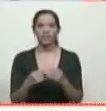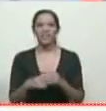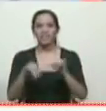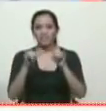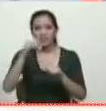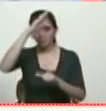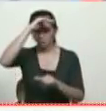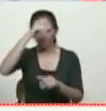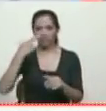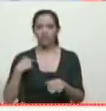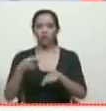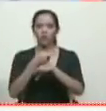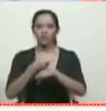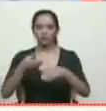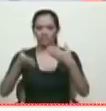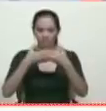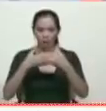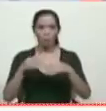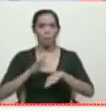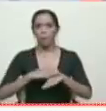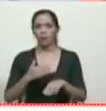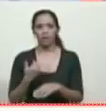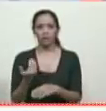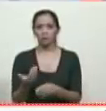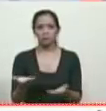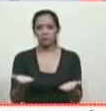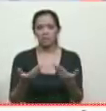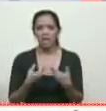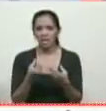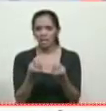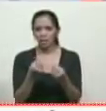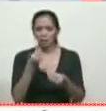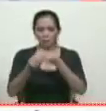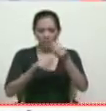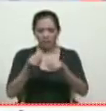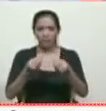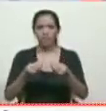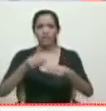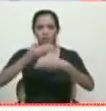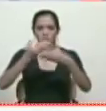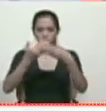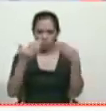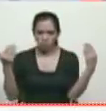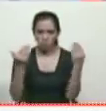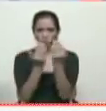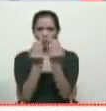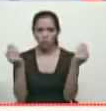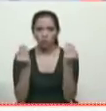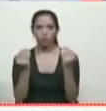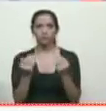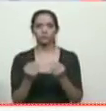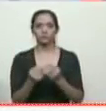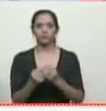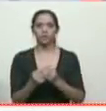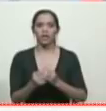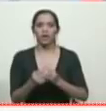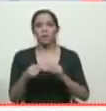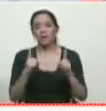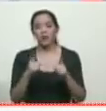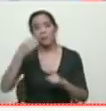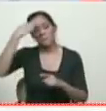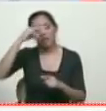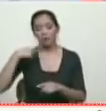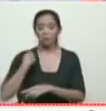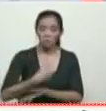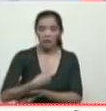cerrado porque no le dan el dinero para hacer el muro, el mismo Donald Trump que ha dicho, bueno, yo voy a hacer el muro, pero México lo paga, el